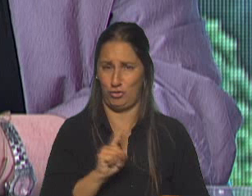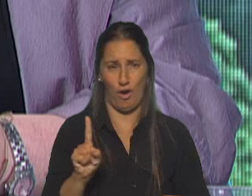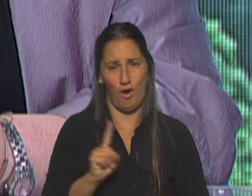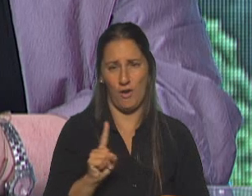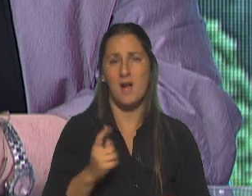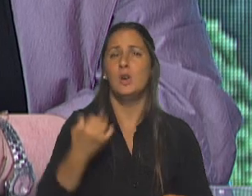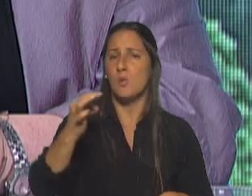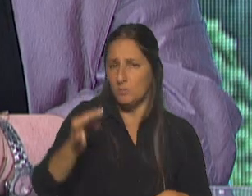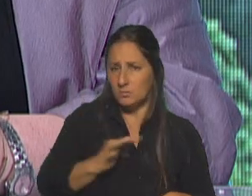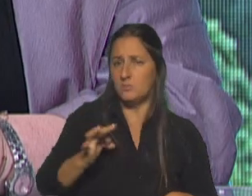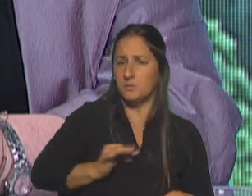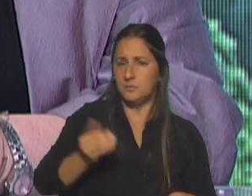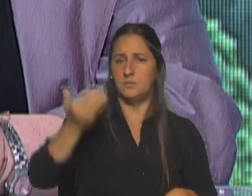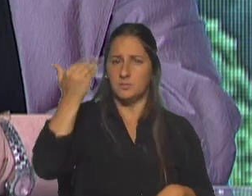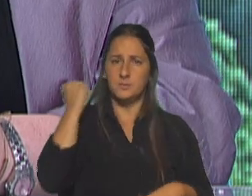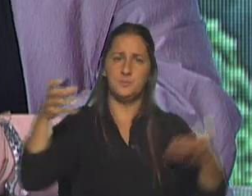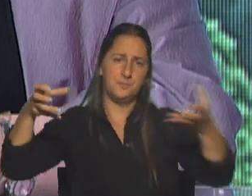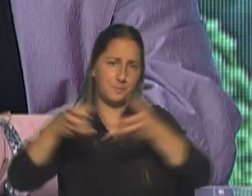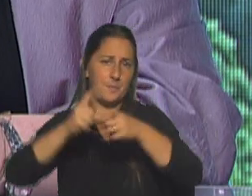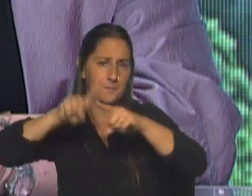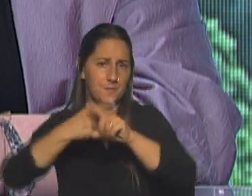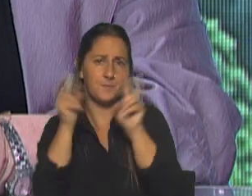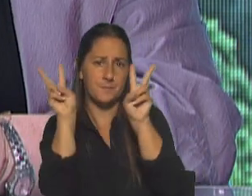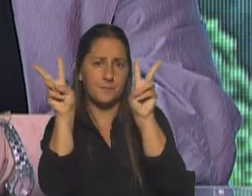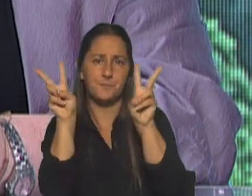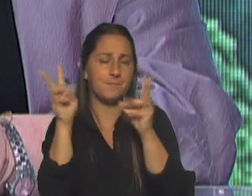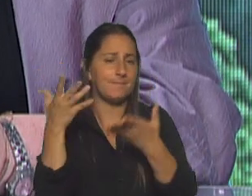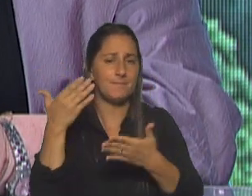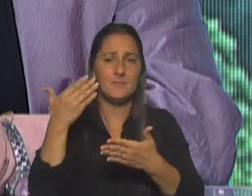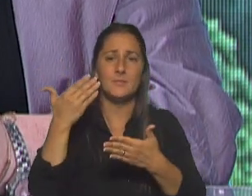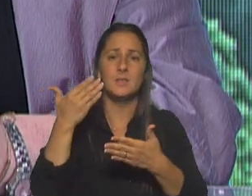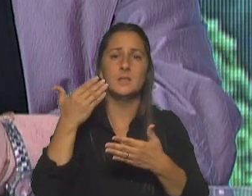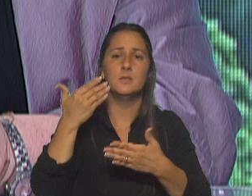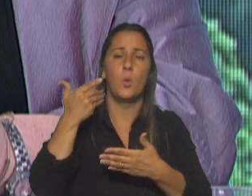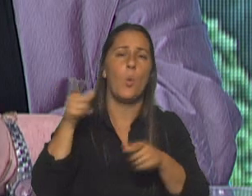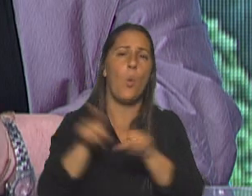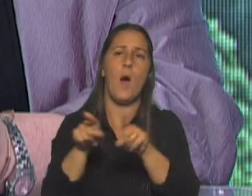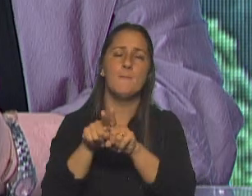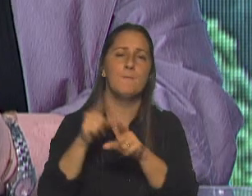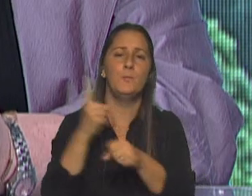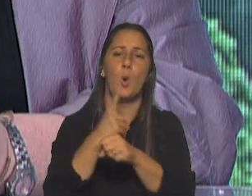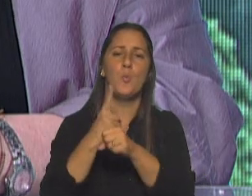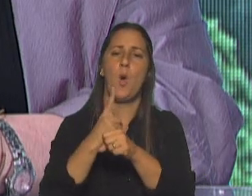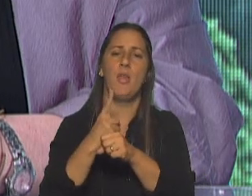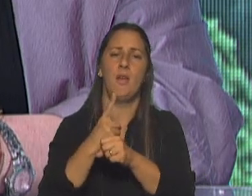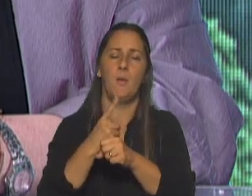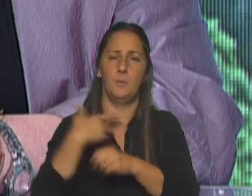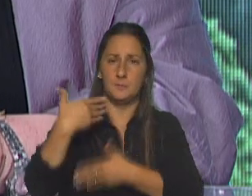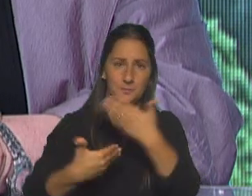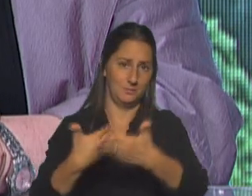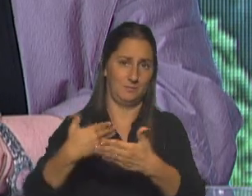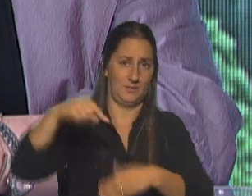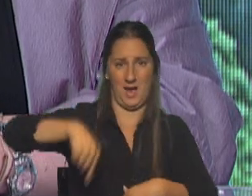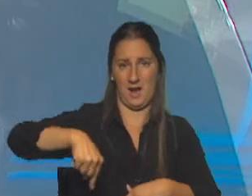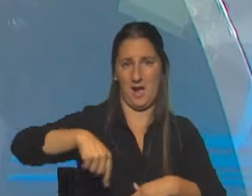funciona que hace años que el peronismo no logra hacer un pie ancho en capital.